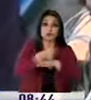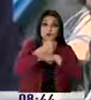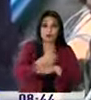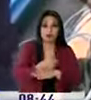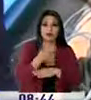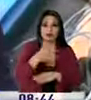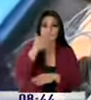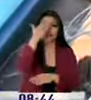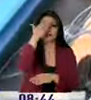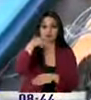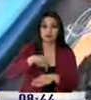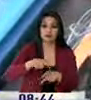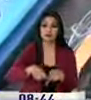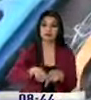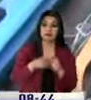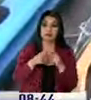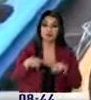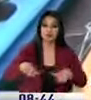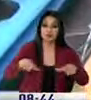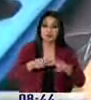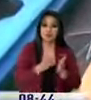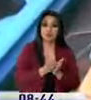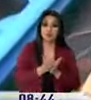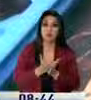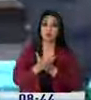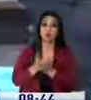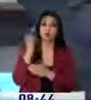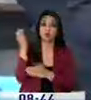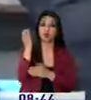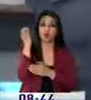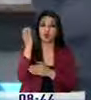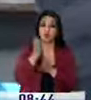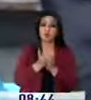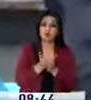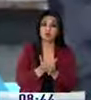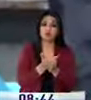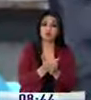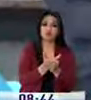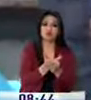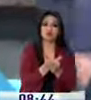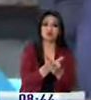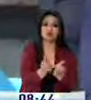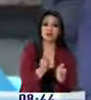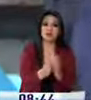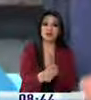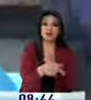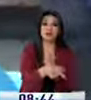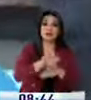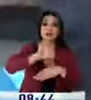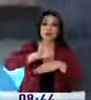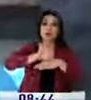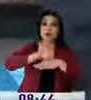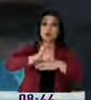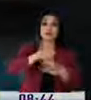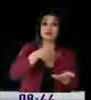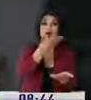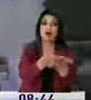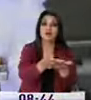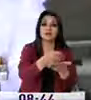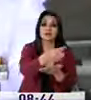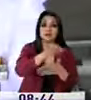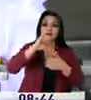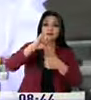autoridades ya es conocida. Zarpan desde algún puerto colombiano y utilizando aguas ecuatorianas buscan llegar a Centroamérica para abastecer embarcaciones más